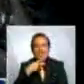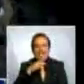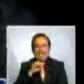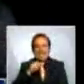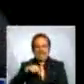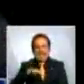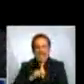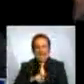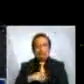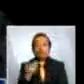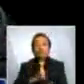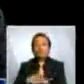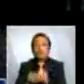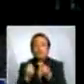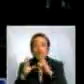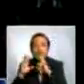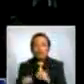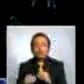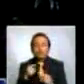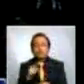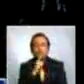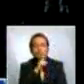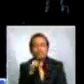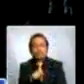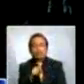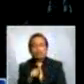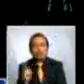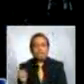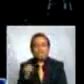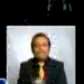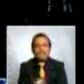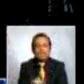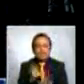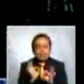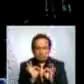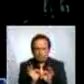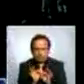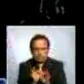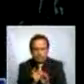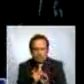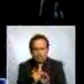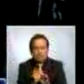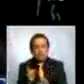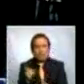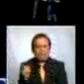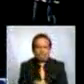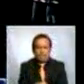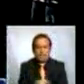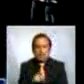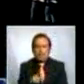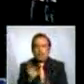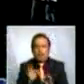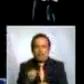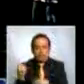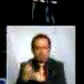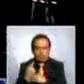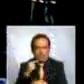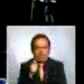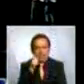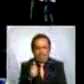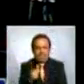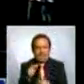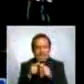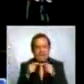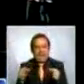¿Cómo está? Buenas noches. A ver, comandante, ustedes vienen con algún fin específico en estos momentos. ¿Cuál es? La instrucción específica del señor director nacional